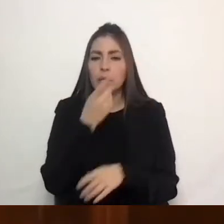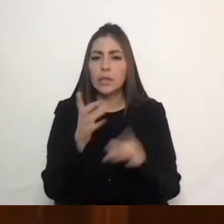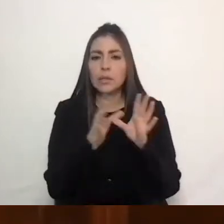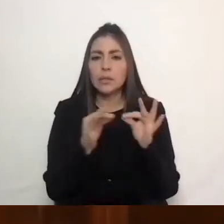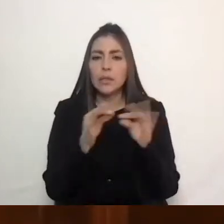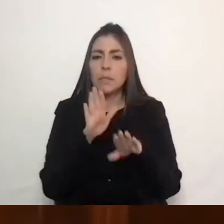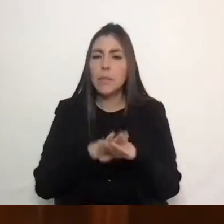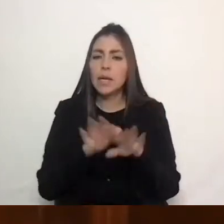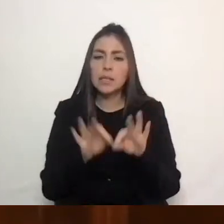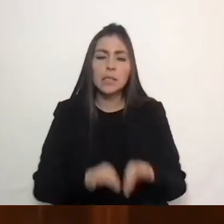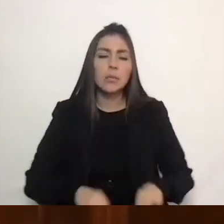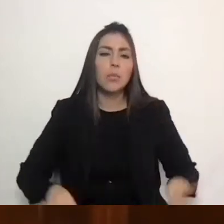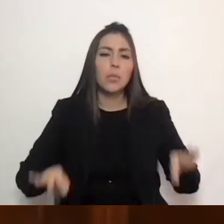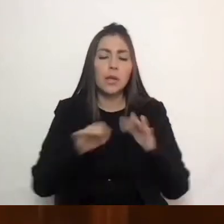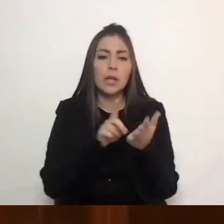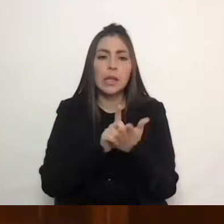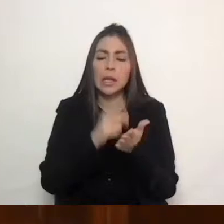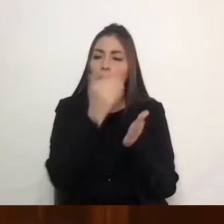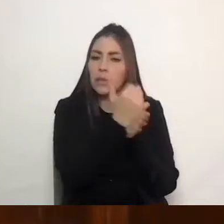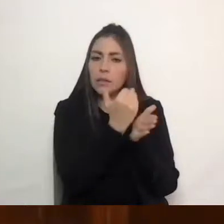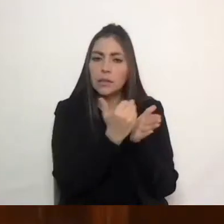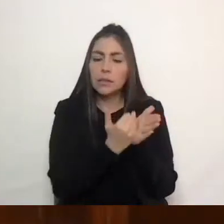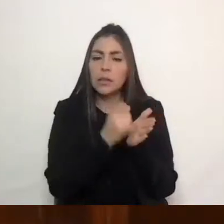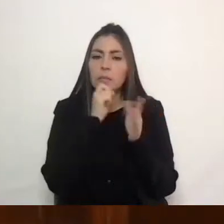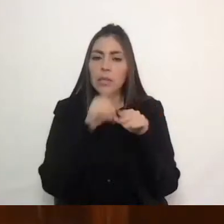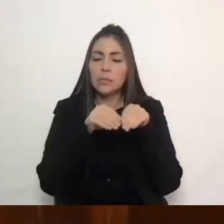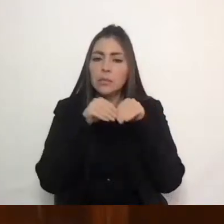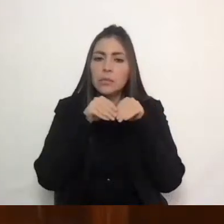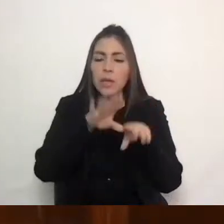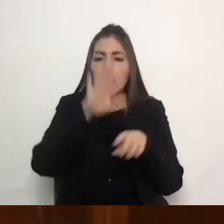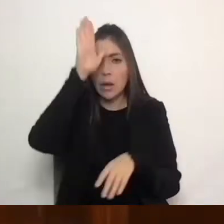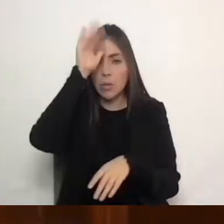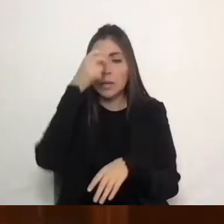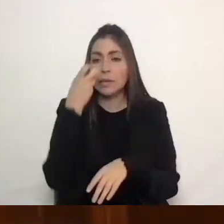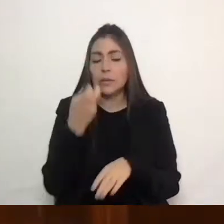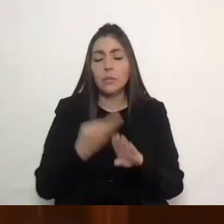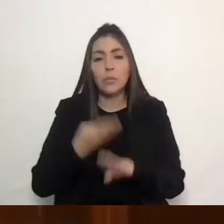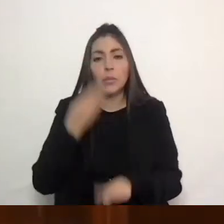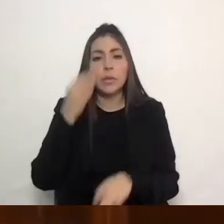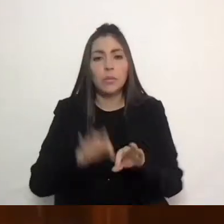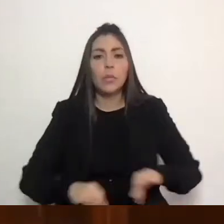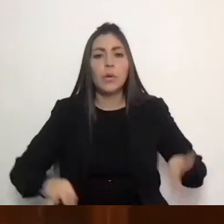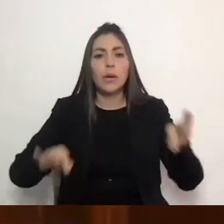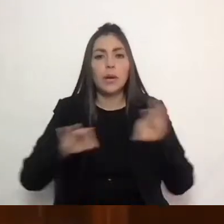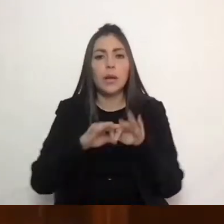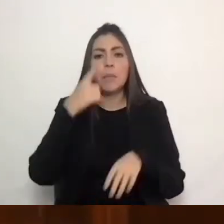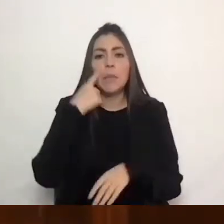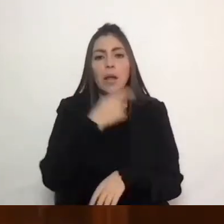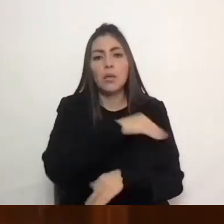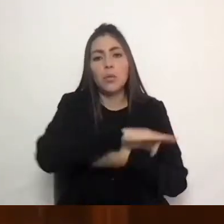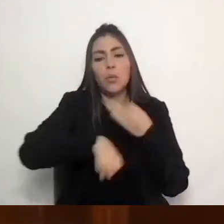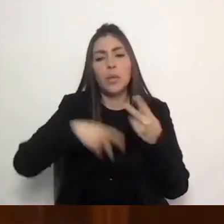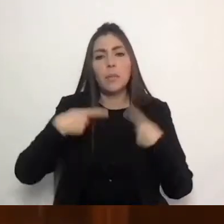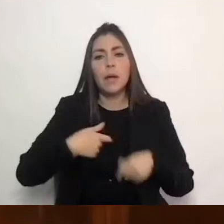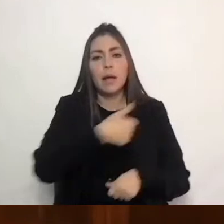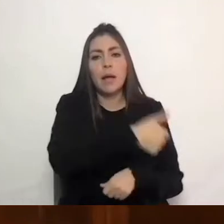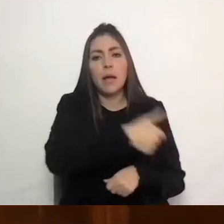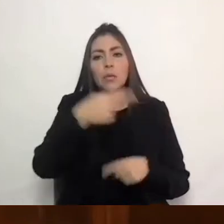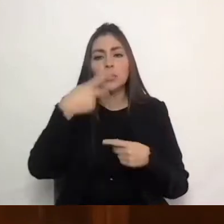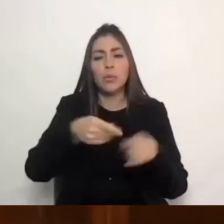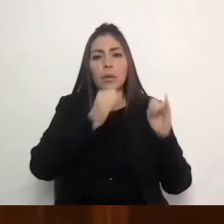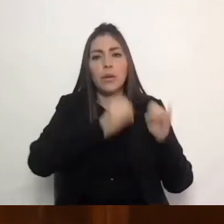derechos enunciados de la presente declaración son esenciales para la dignidad humana, mismos que